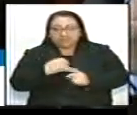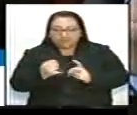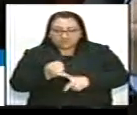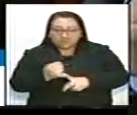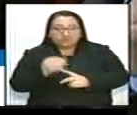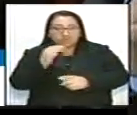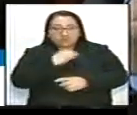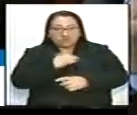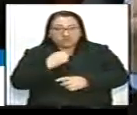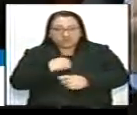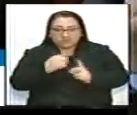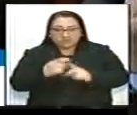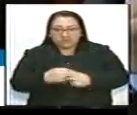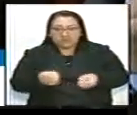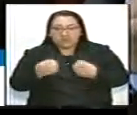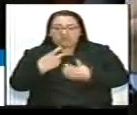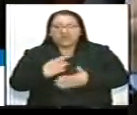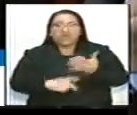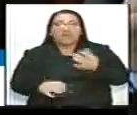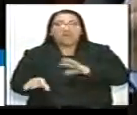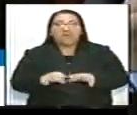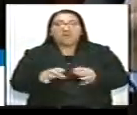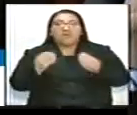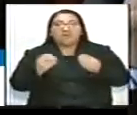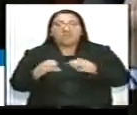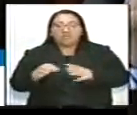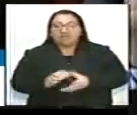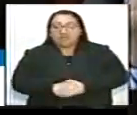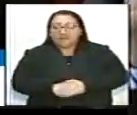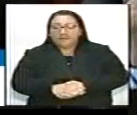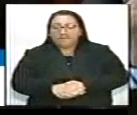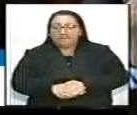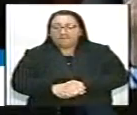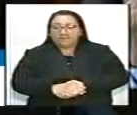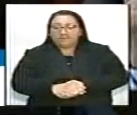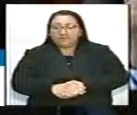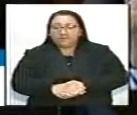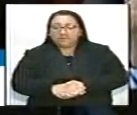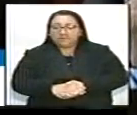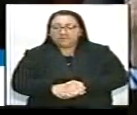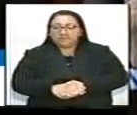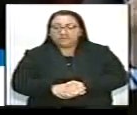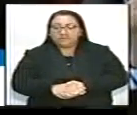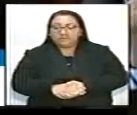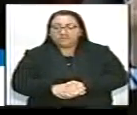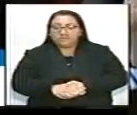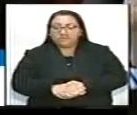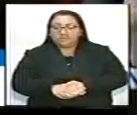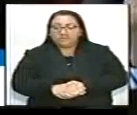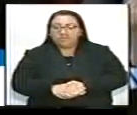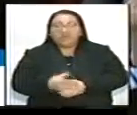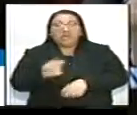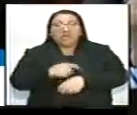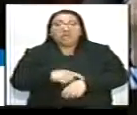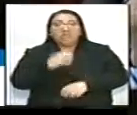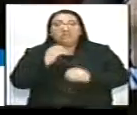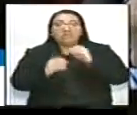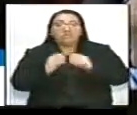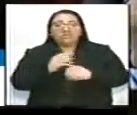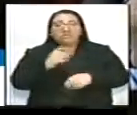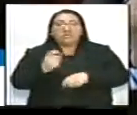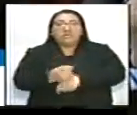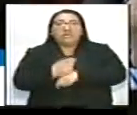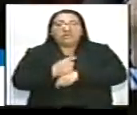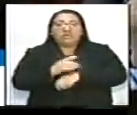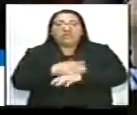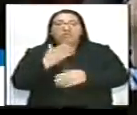los ministros y que nos digan qué va a hacer, cómo se, qué está pensando hacer y en qué tiempo resolver el tema de los pasivos ambientales, los